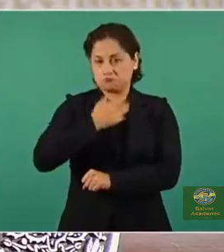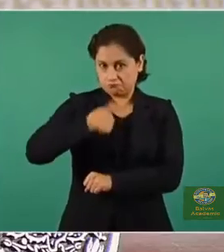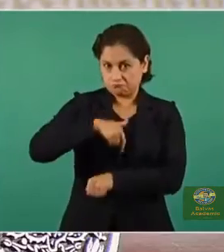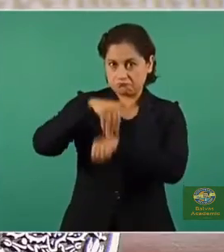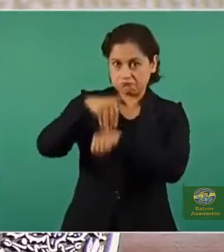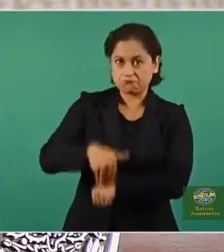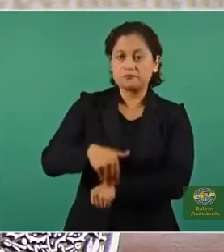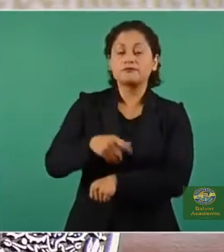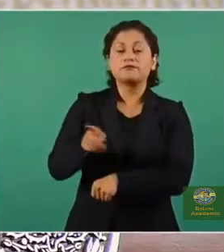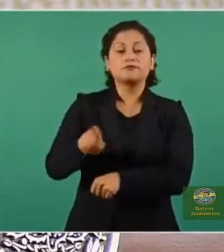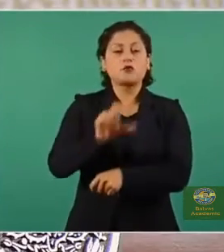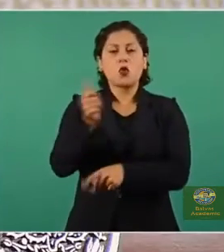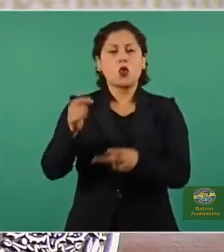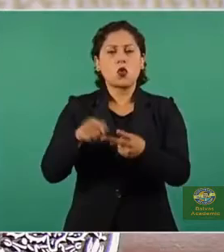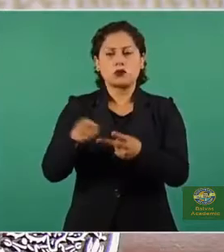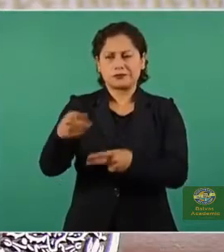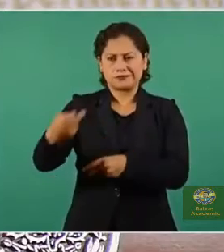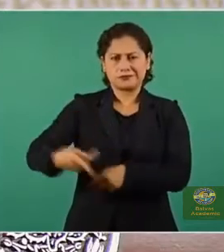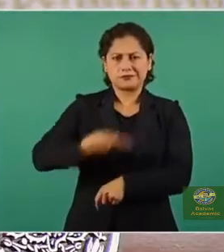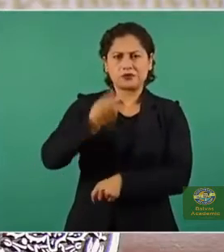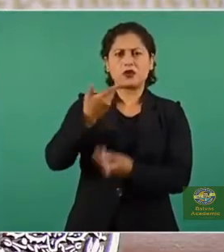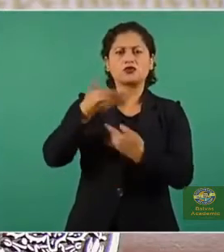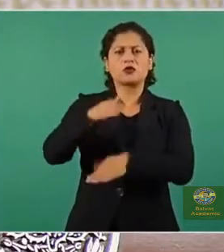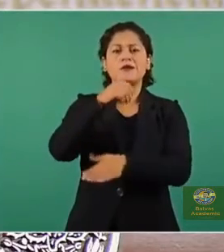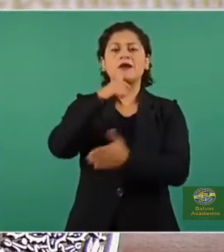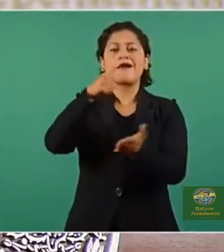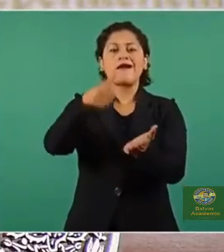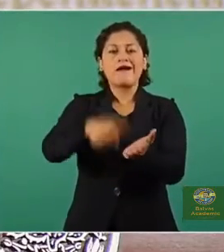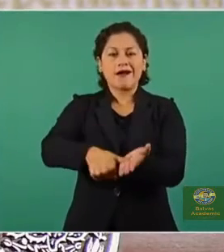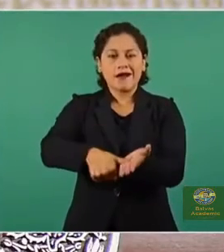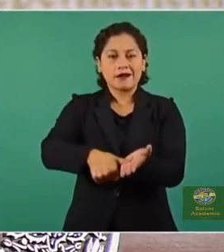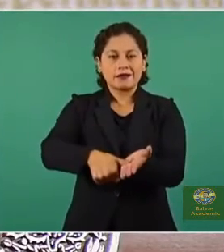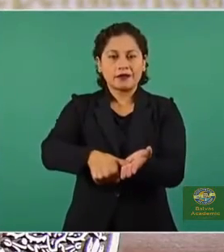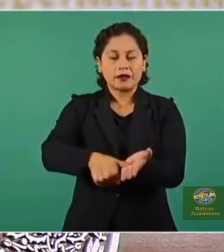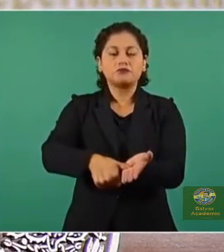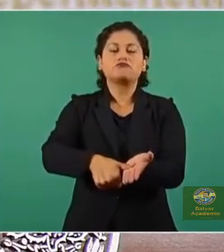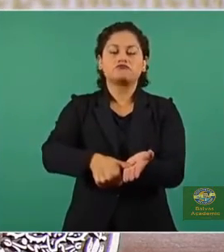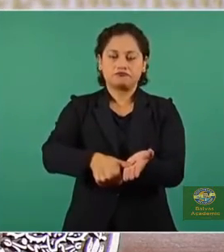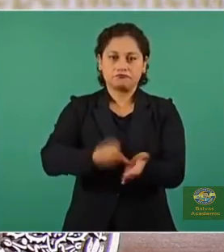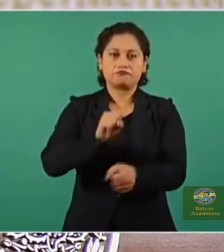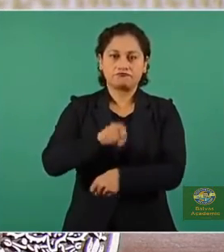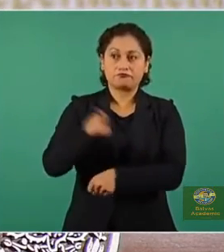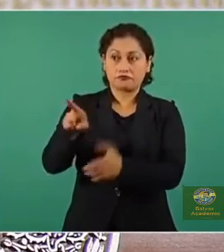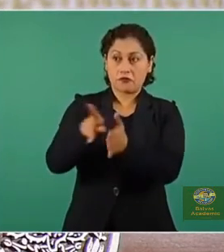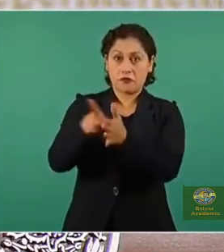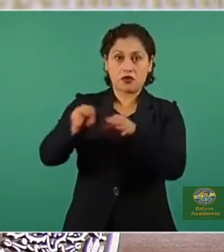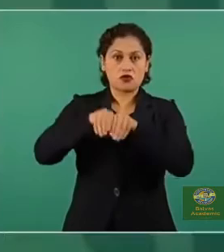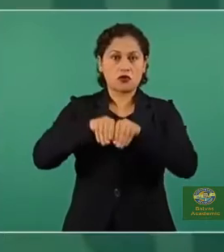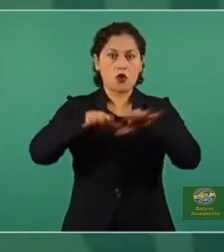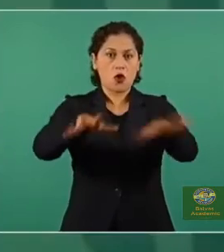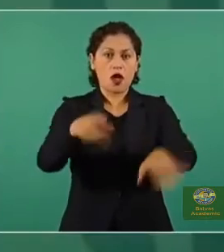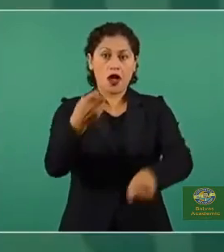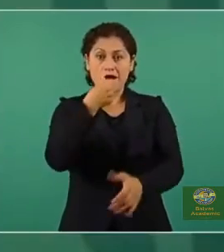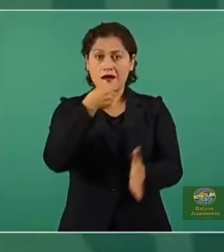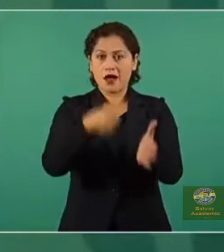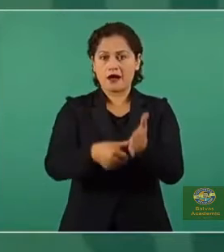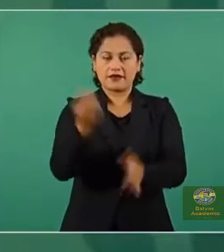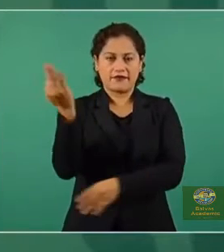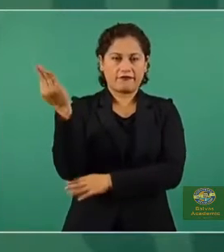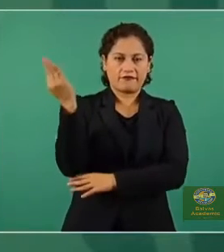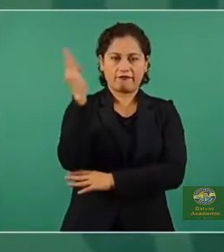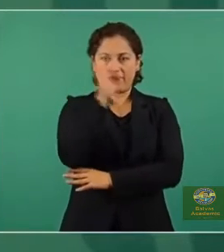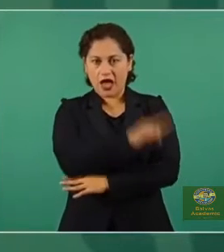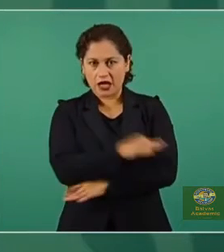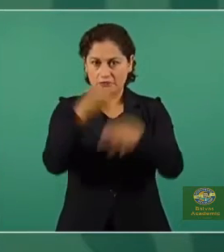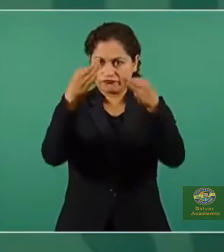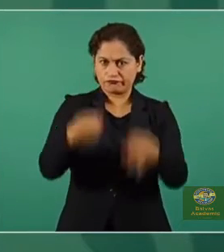a la carta se refiere, sí, efectivamente la que emite este periódico es falsa, efectivamente no es